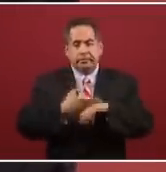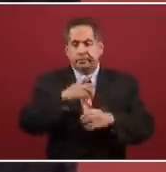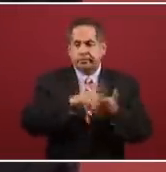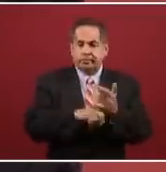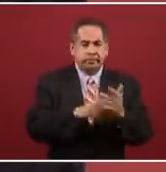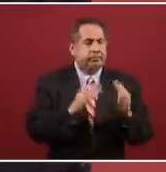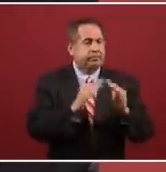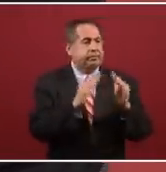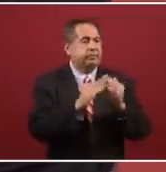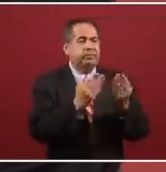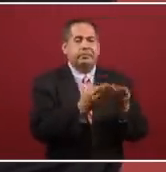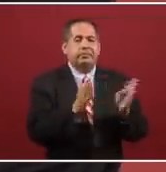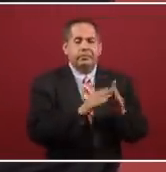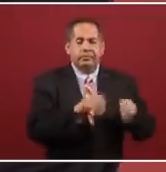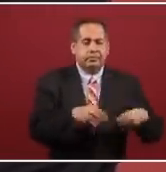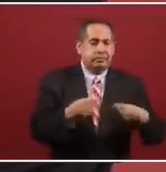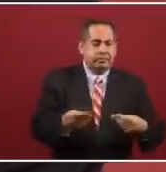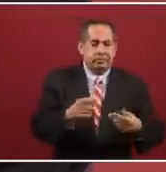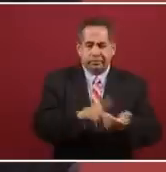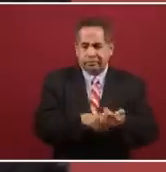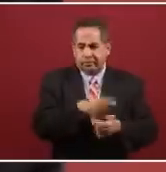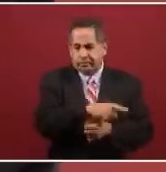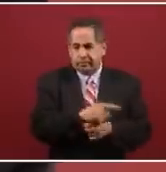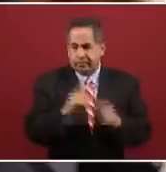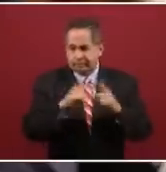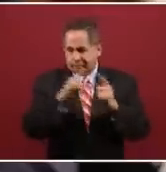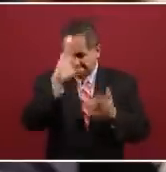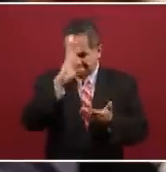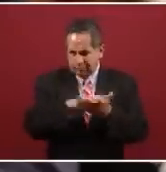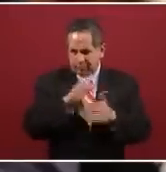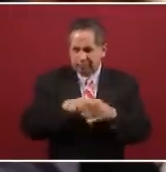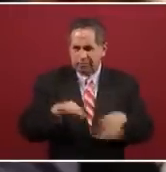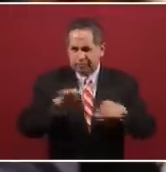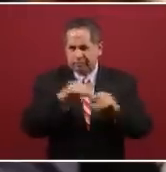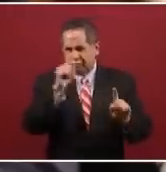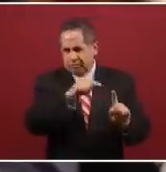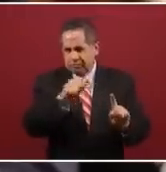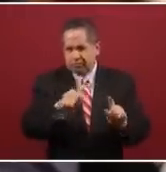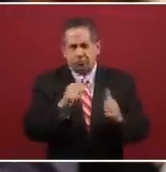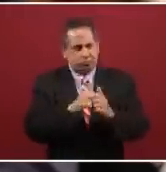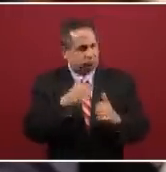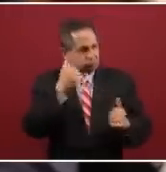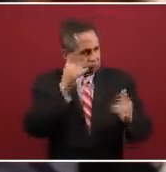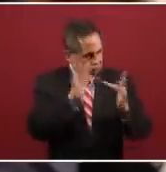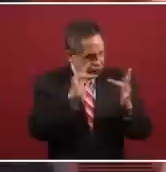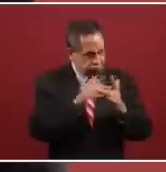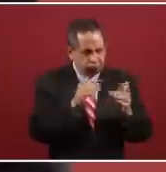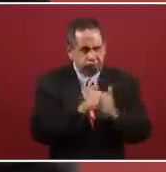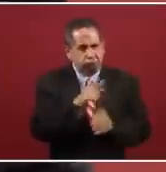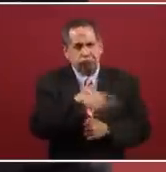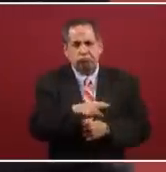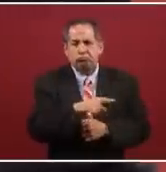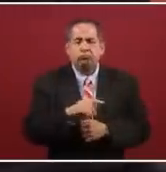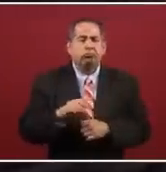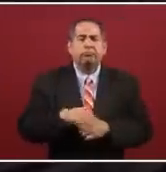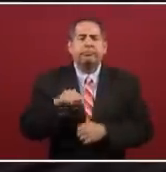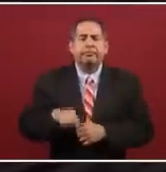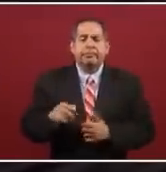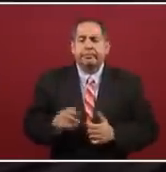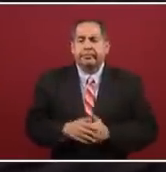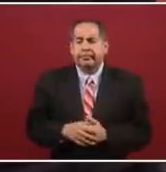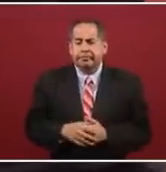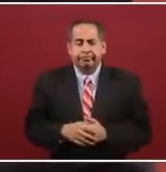los albergues de la Iglesia Católica, habló con ellos, porque aquí